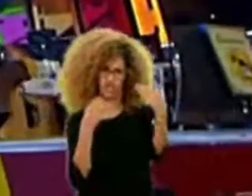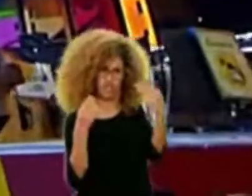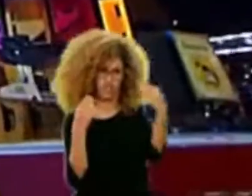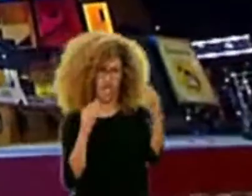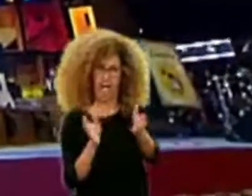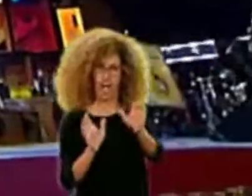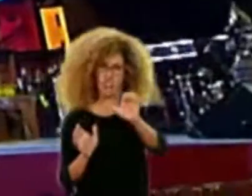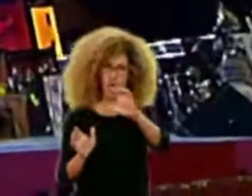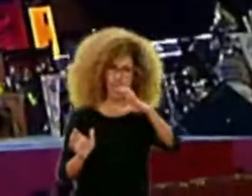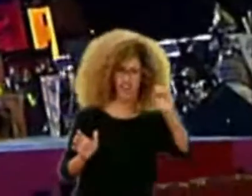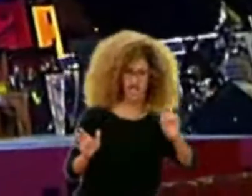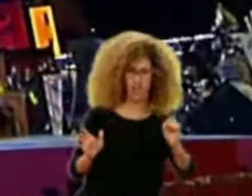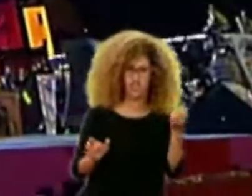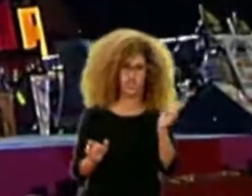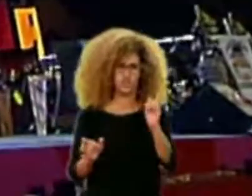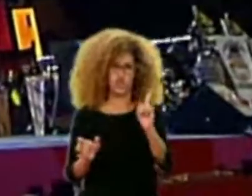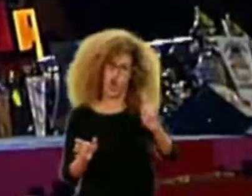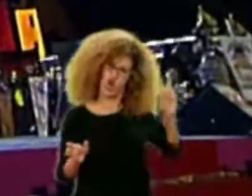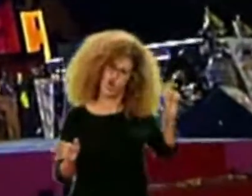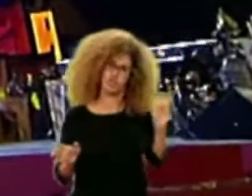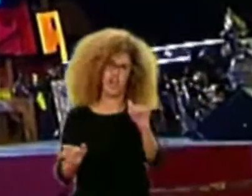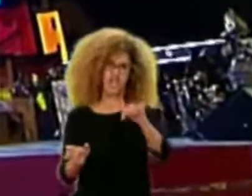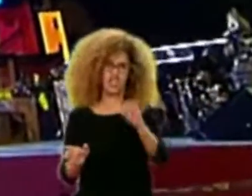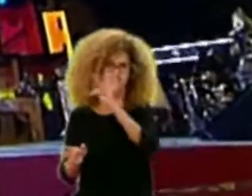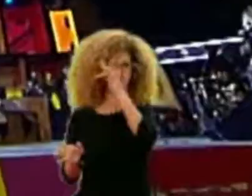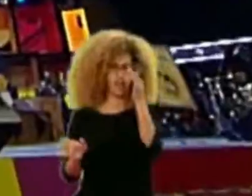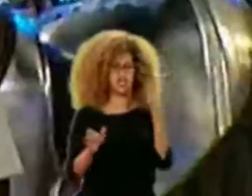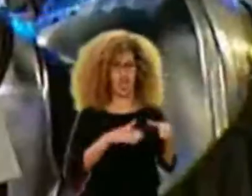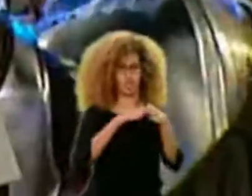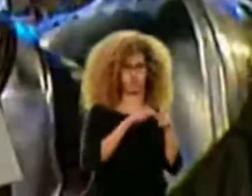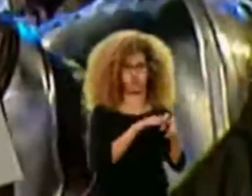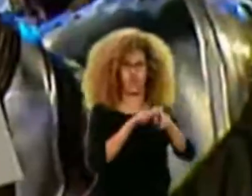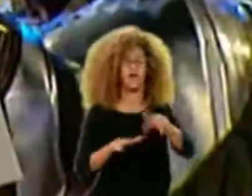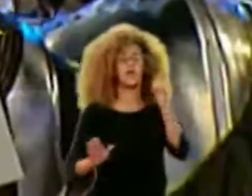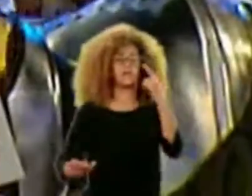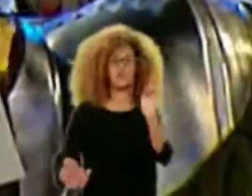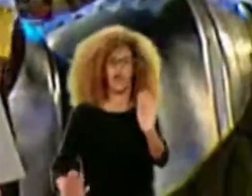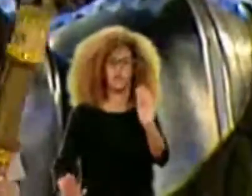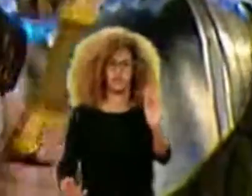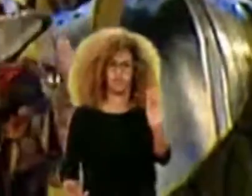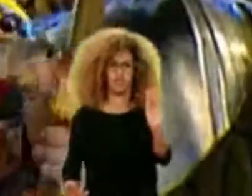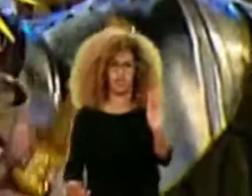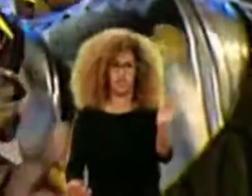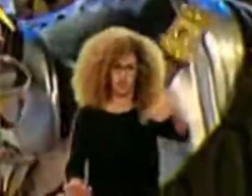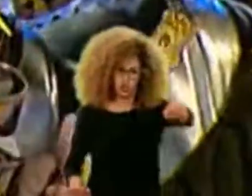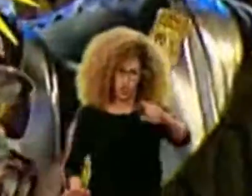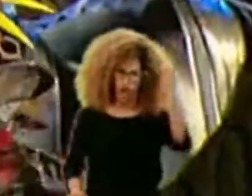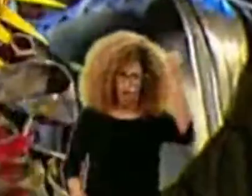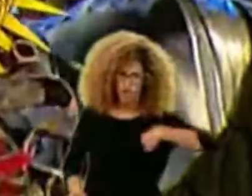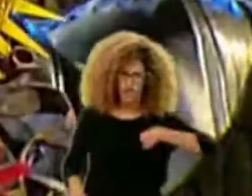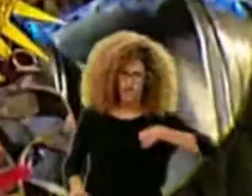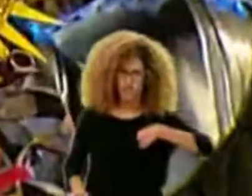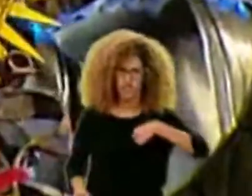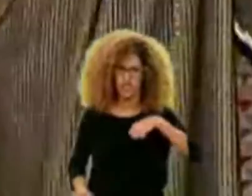¿Radio Eca? Mis hijos a moi venin de París, en Francia. Una pregunta. Sí. ¿Eres aborigen canaria?